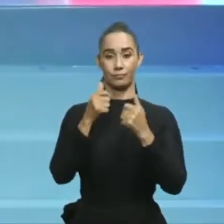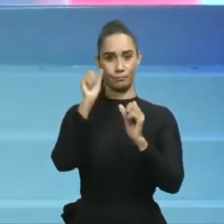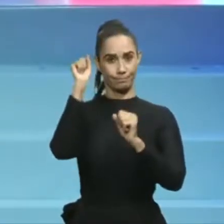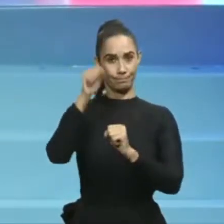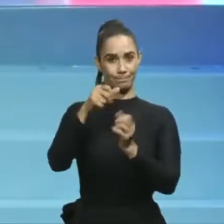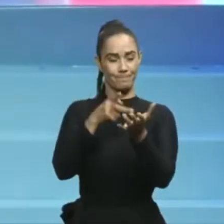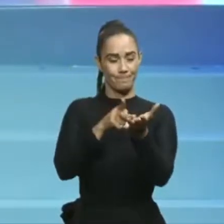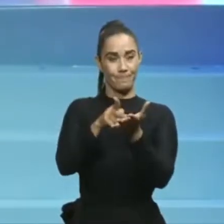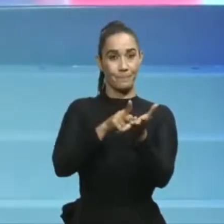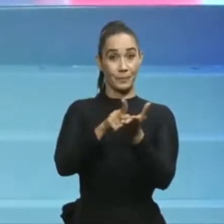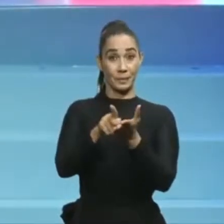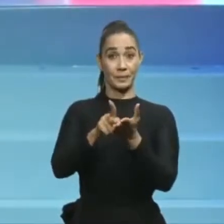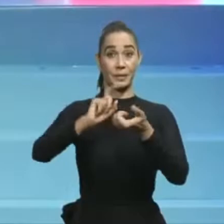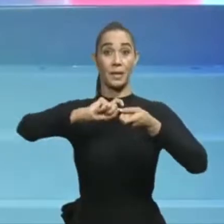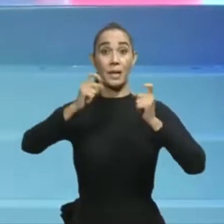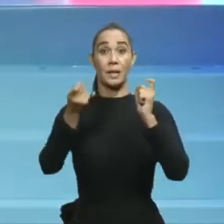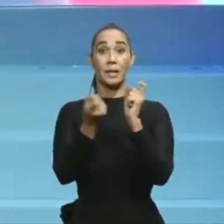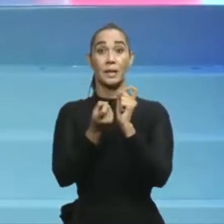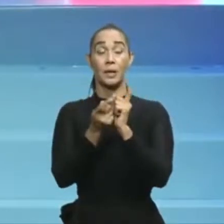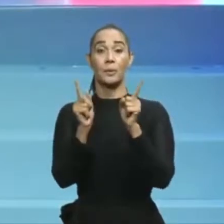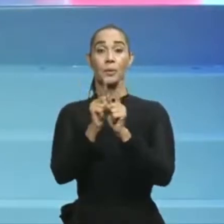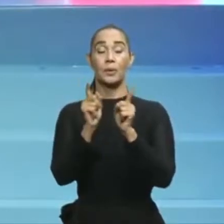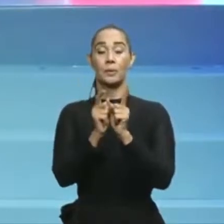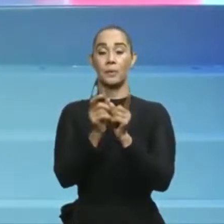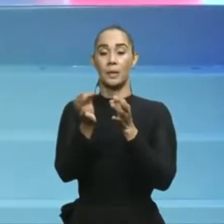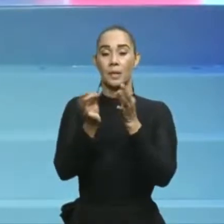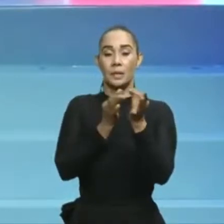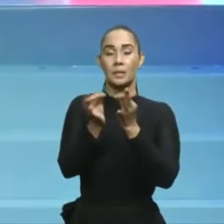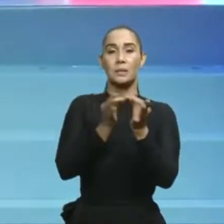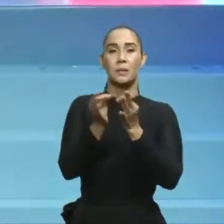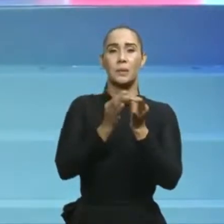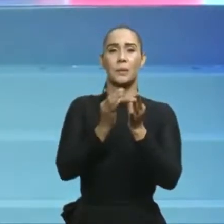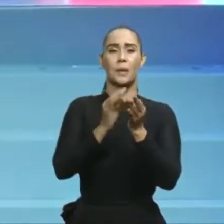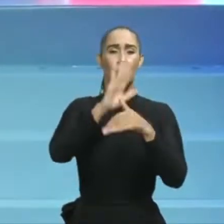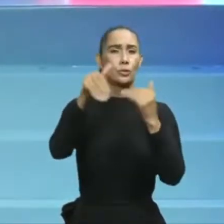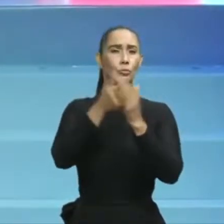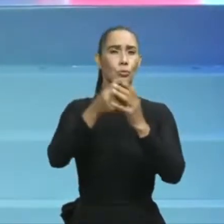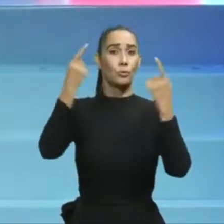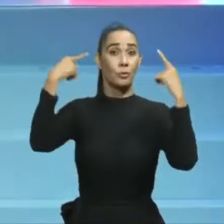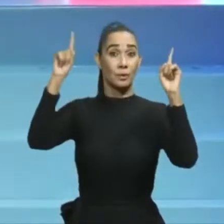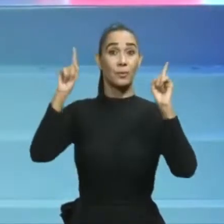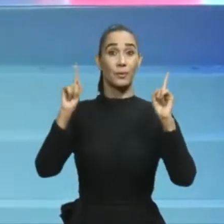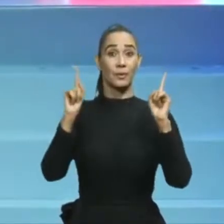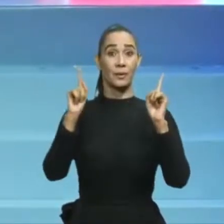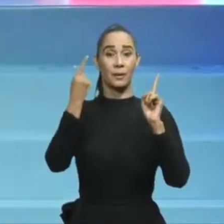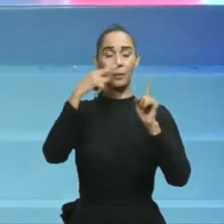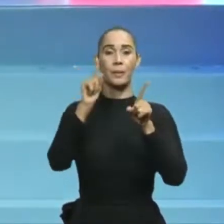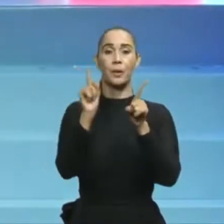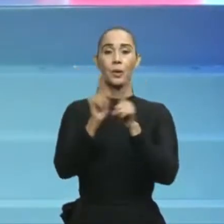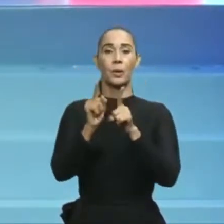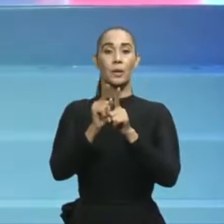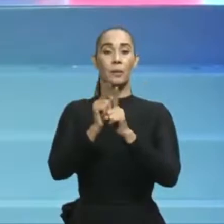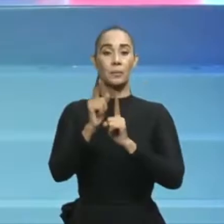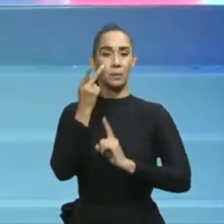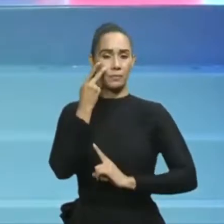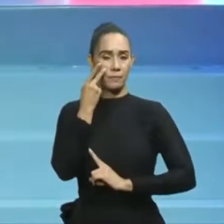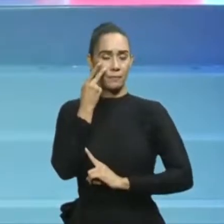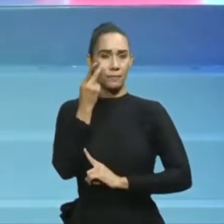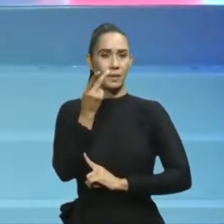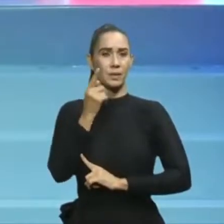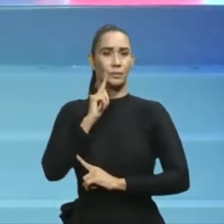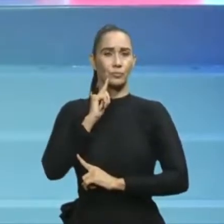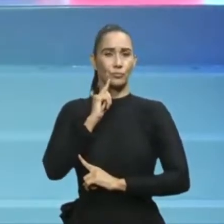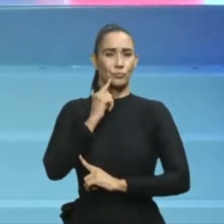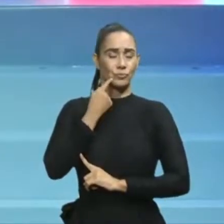y el cambio también consiste en explicar lo mucho que hemos logrado pero también en reconocer con honestidad